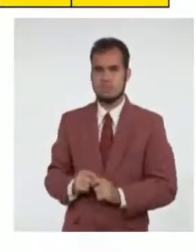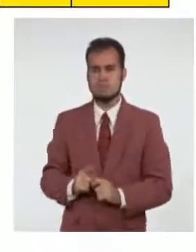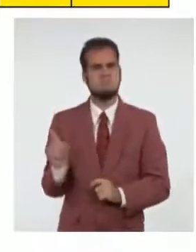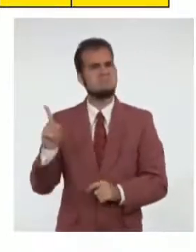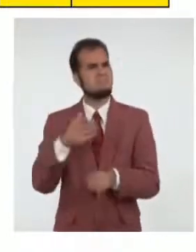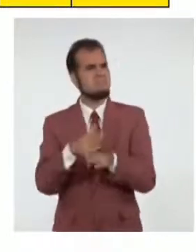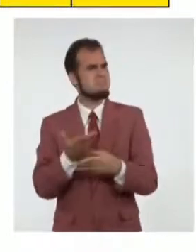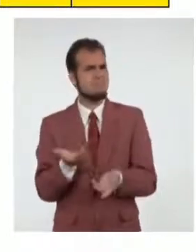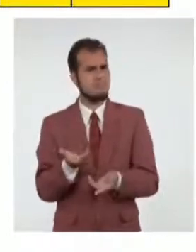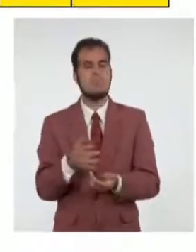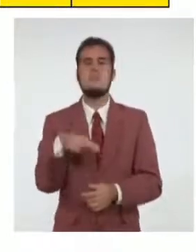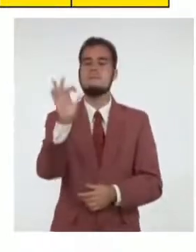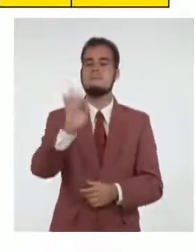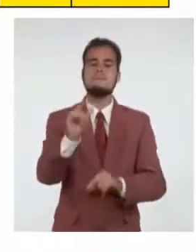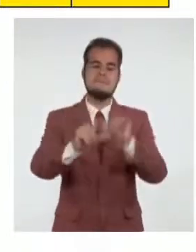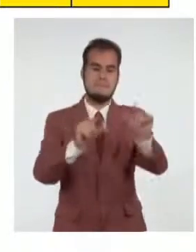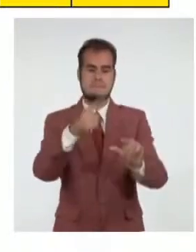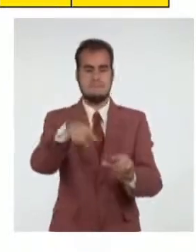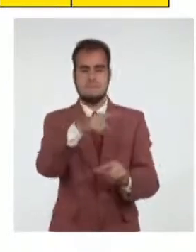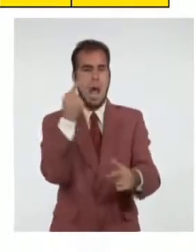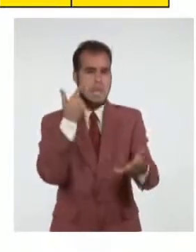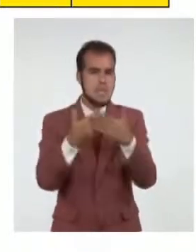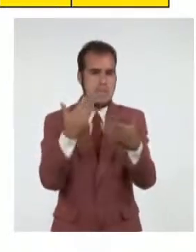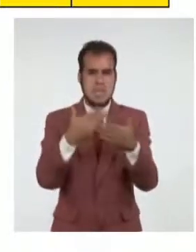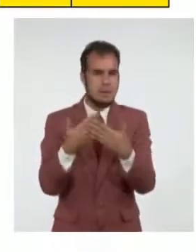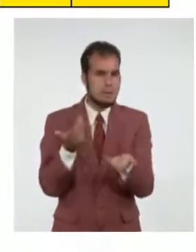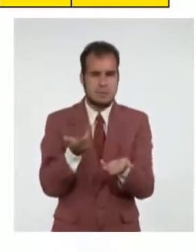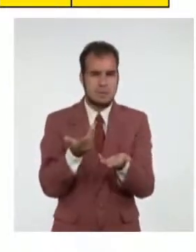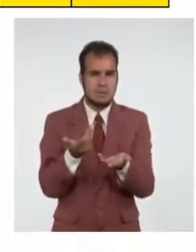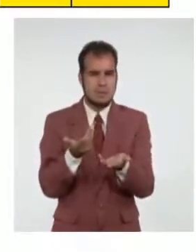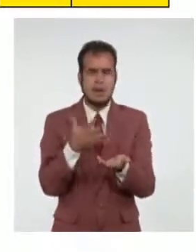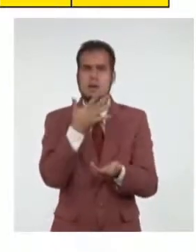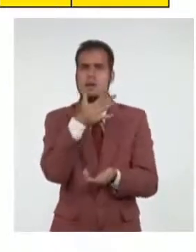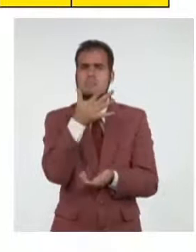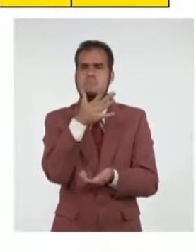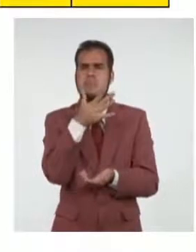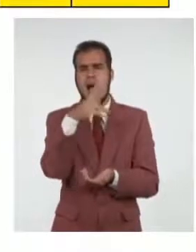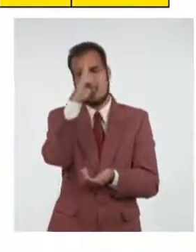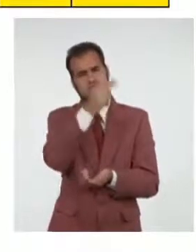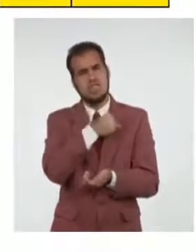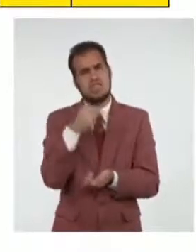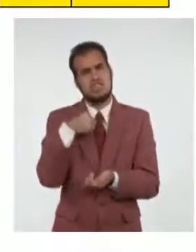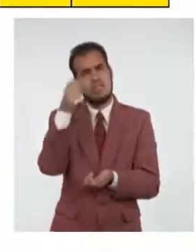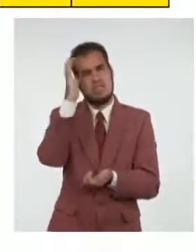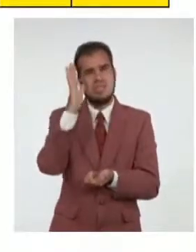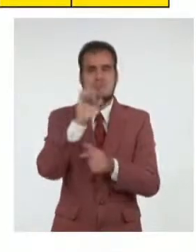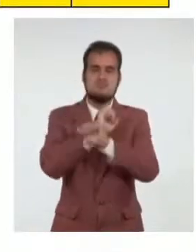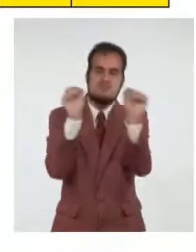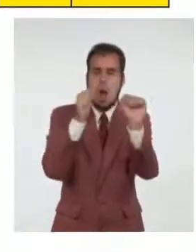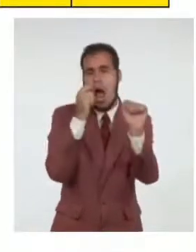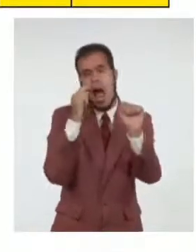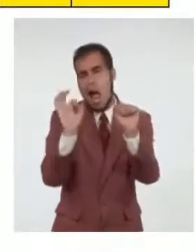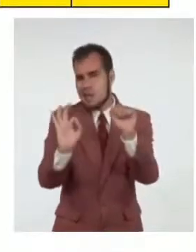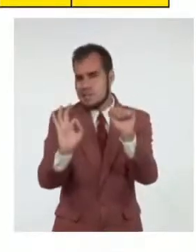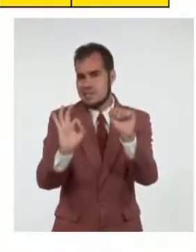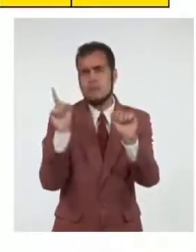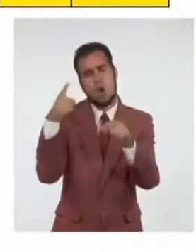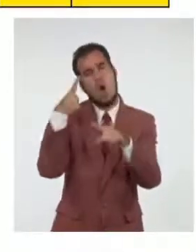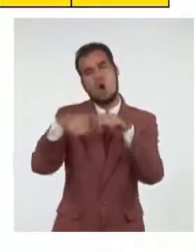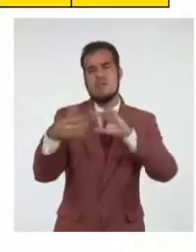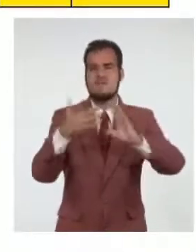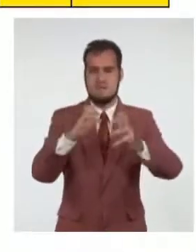en ensayo, por tipos de intervención, parecido a lo que pone el doctor Durán, pero con otro formato la tabla. Esta tabla quiere